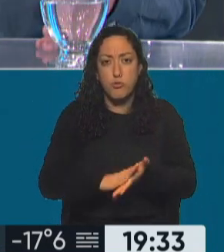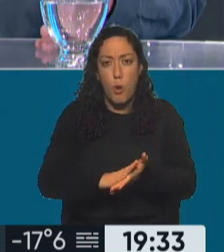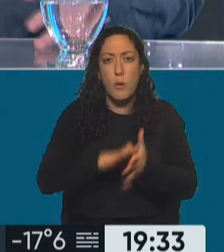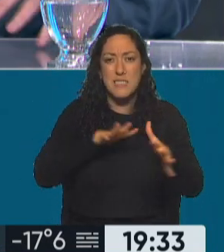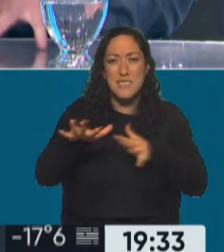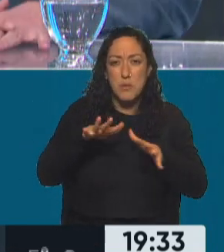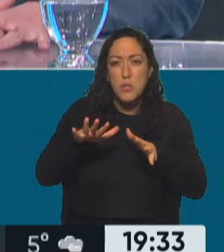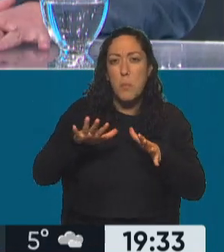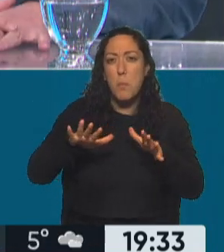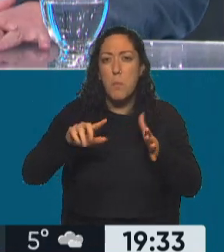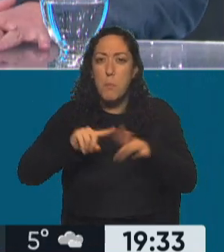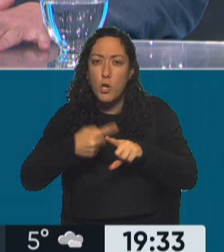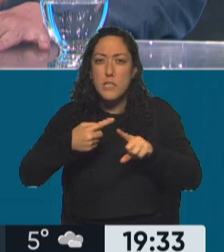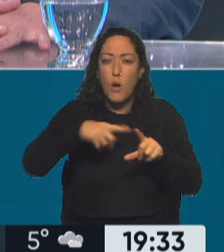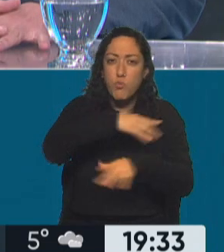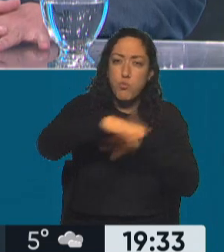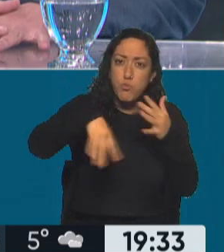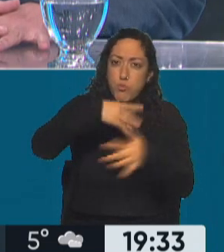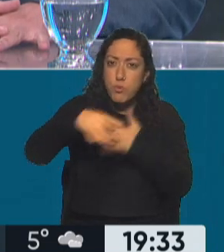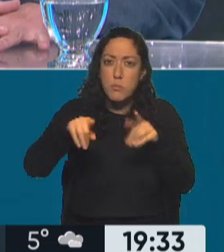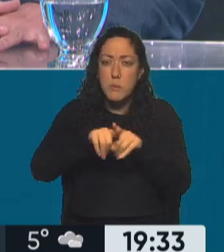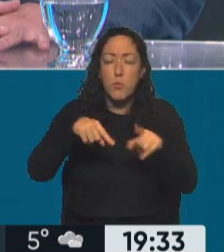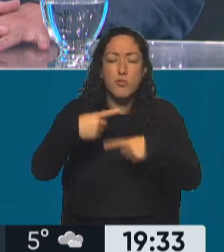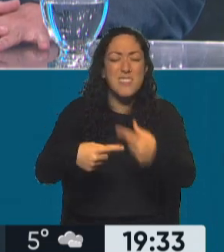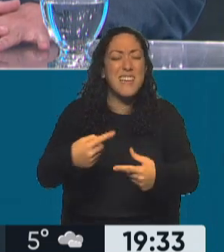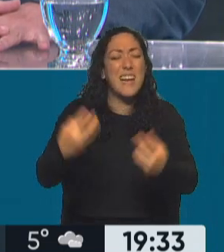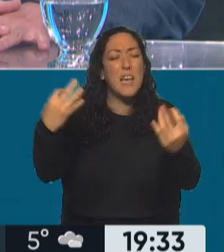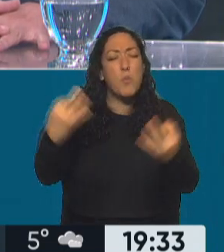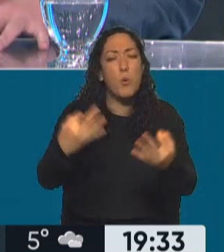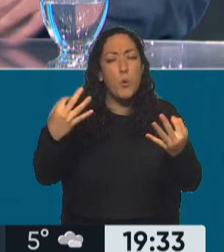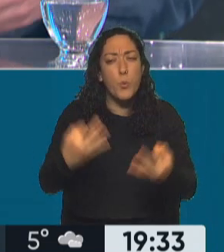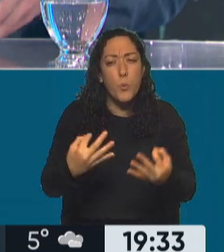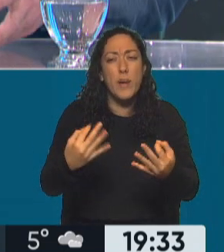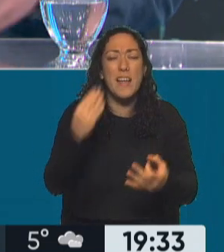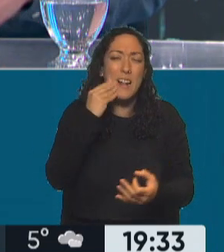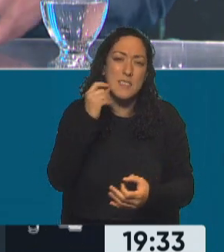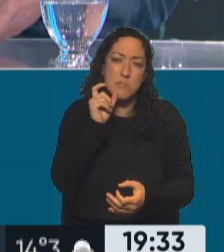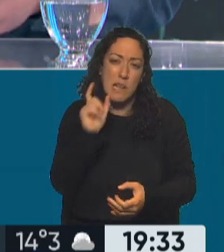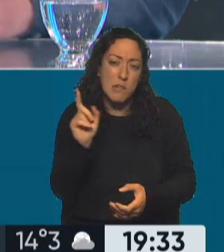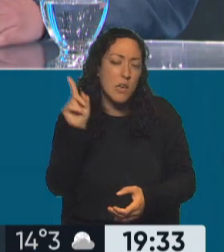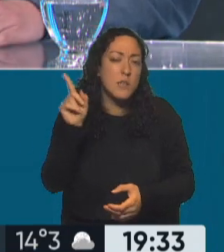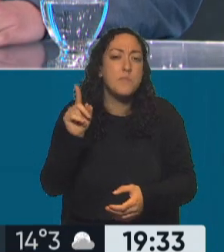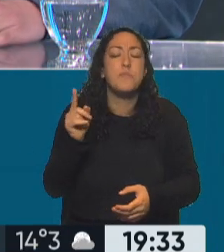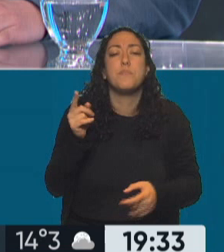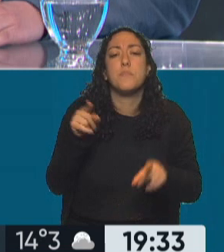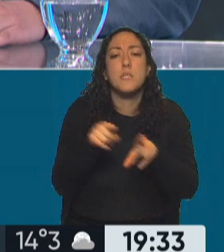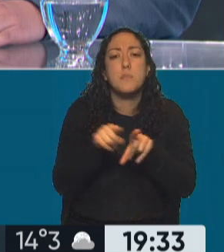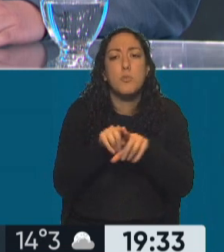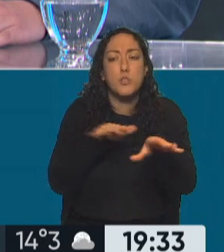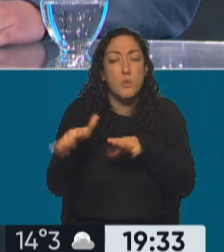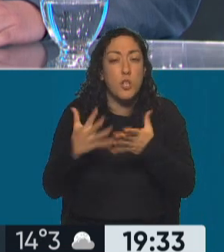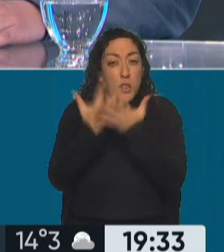turbulencias políticas que suenan un poco a esa serie tan buena que es Years and Years, ¿no? Que ahora parece, con lo que está pasando hoy, parece como